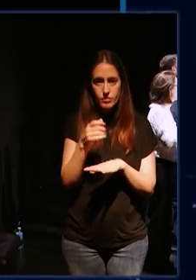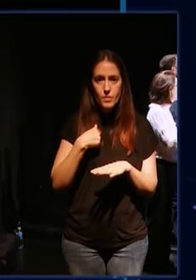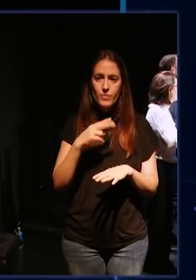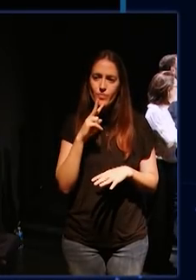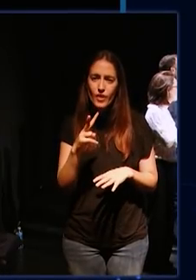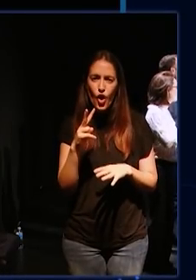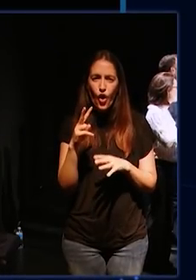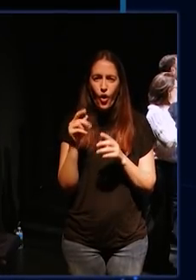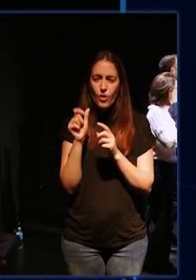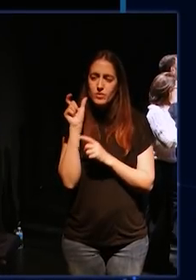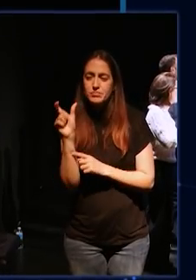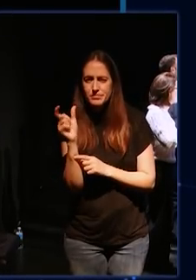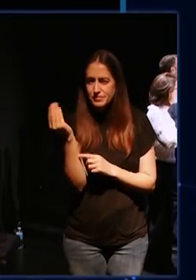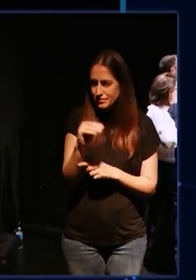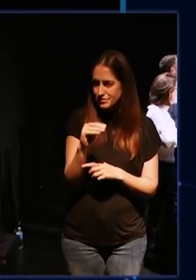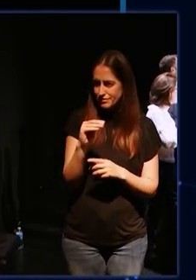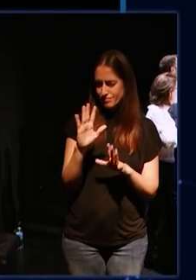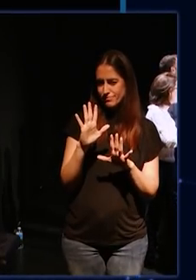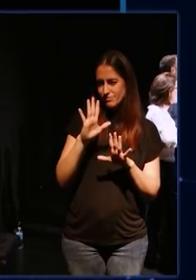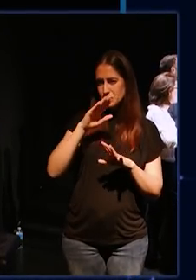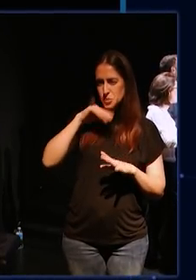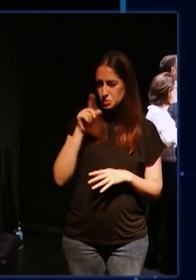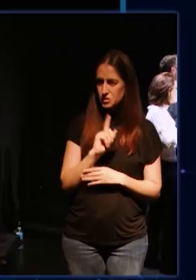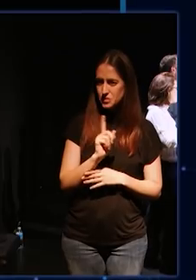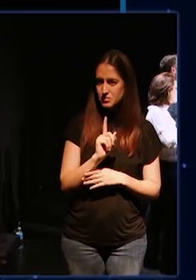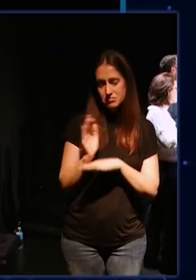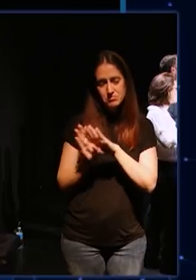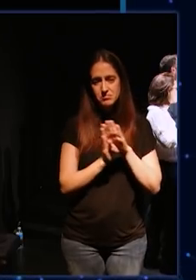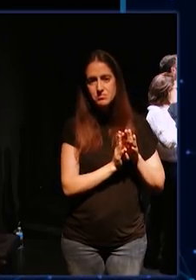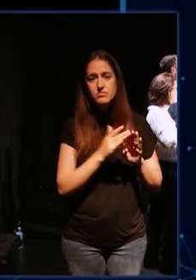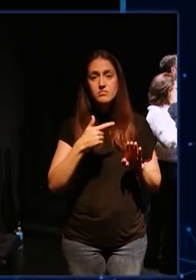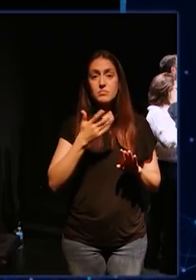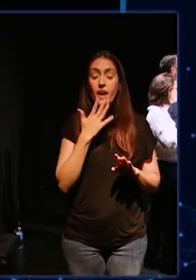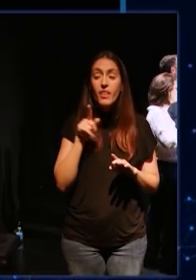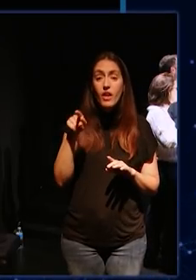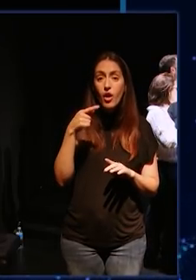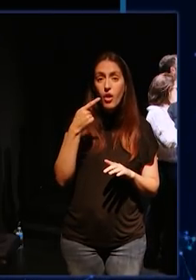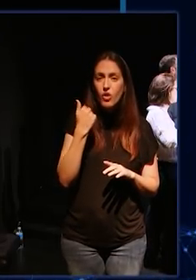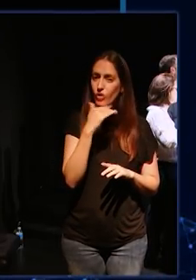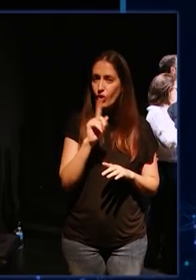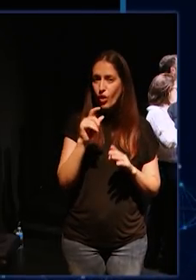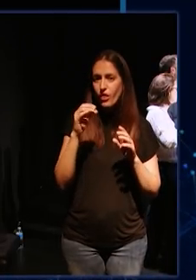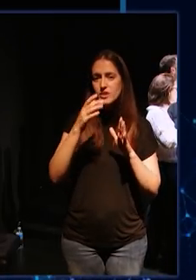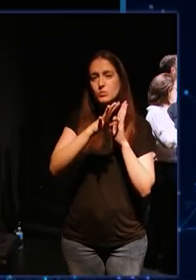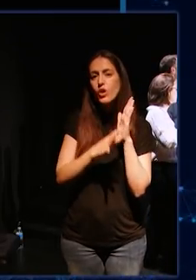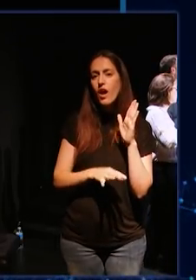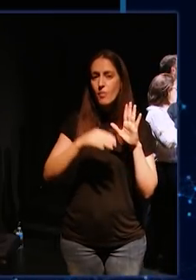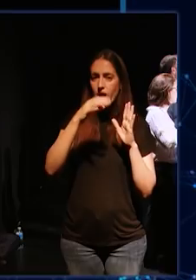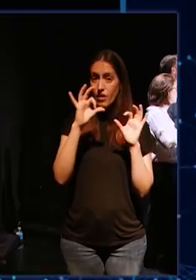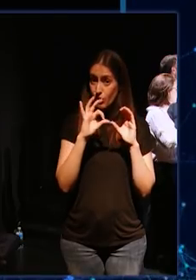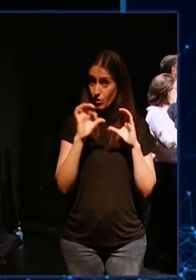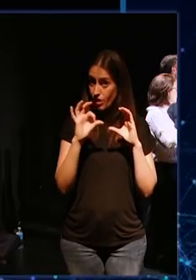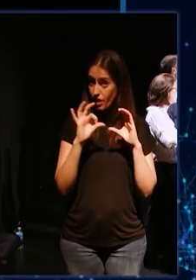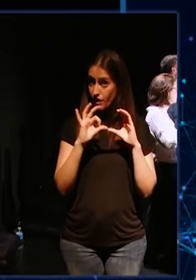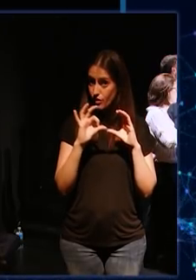la referencia, perdone que le diga. Y además que debe de ser que desconoce usted el programa de Ciudadanos y las propuestas que